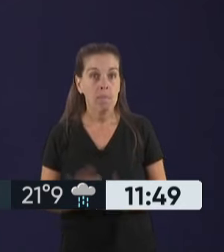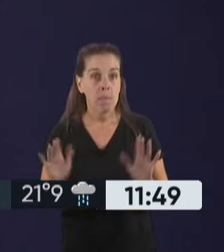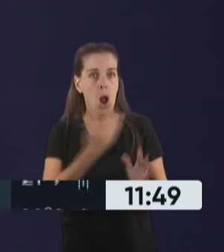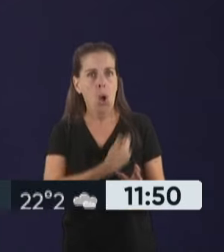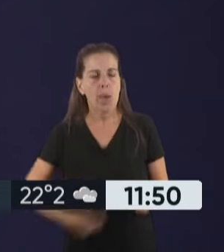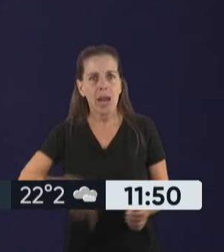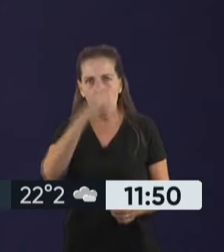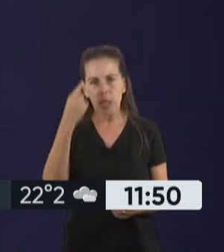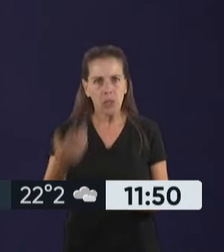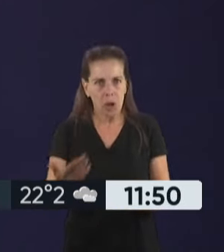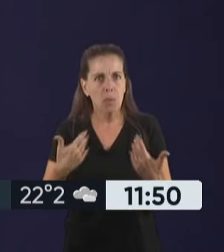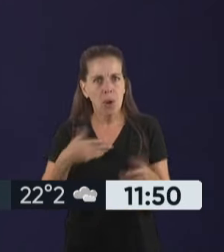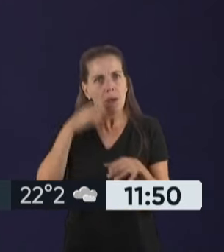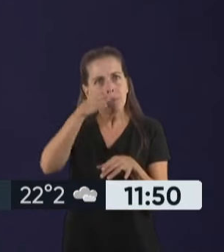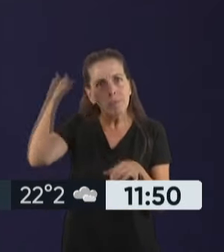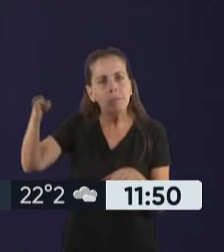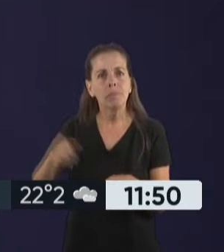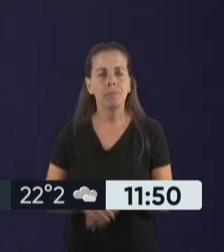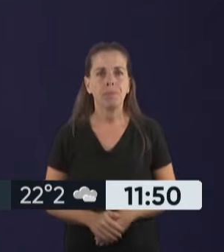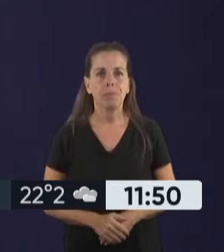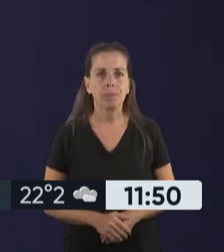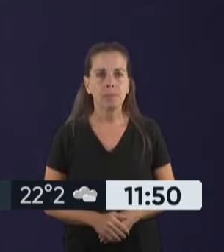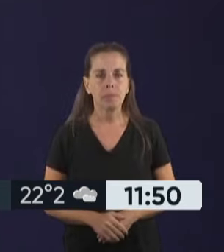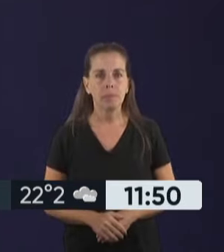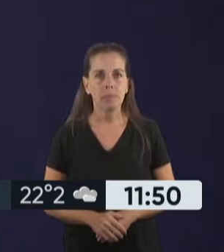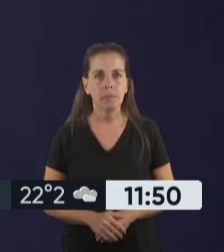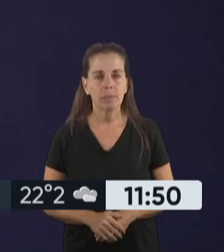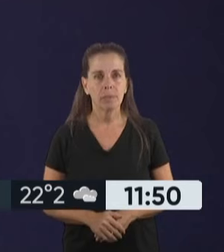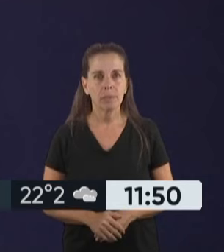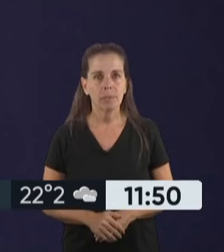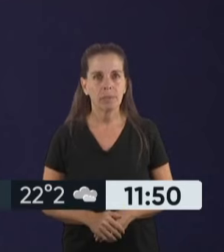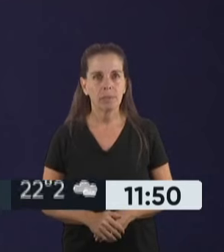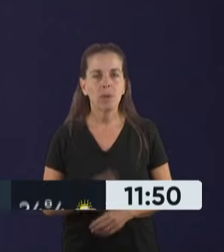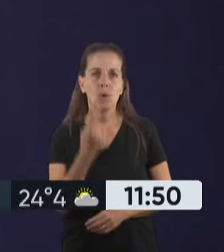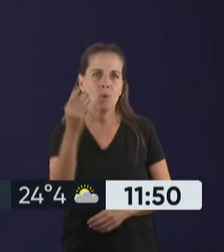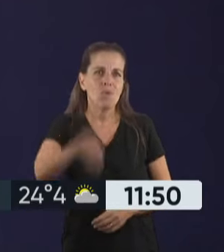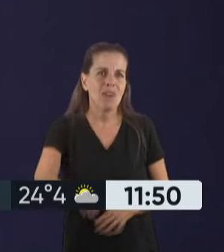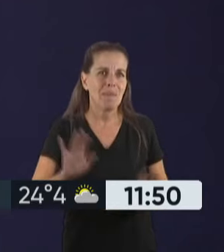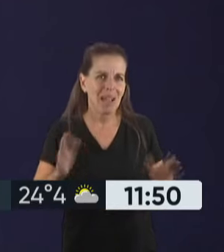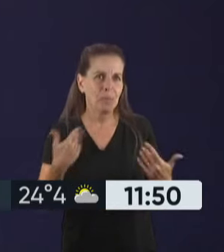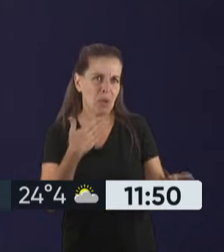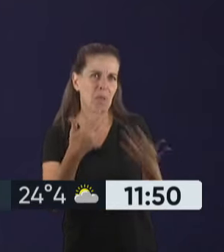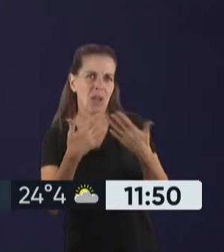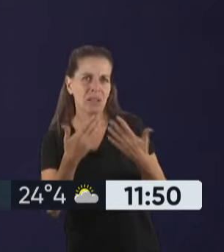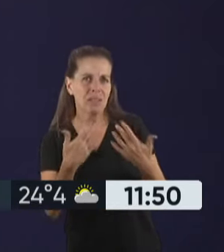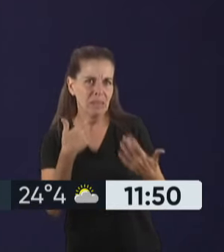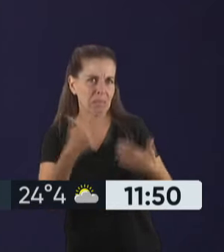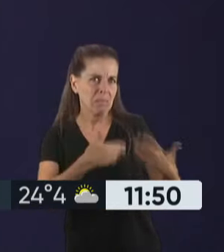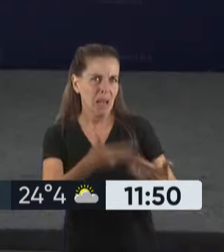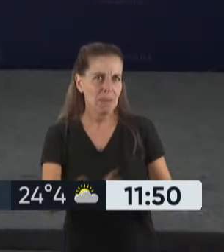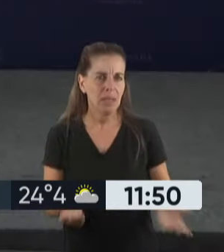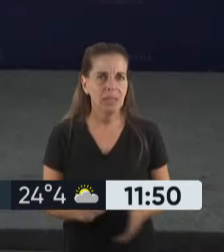nacional tenga jurisdicción o esté habilitado para hacer Ah una más vamos a seguir Charlando Por qué